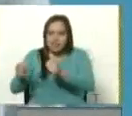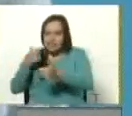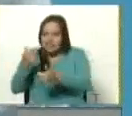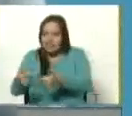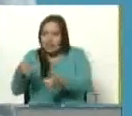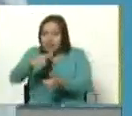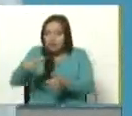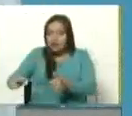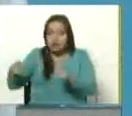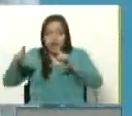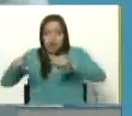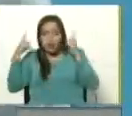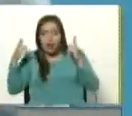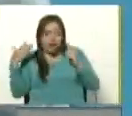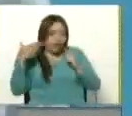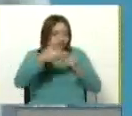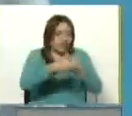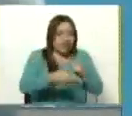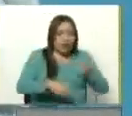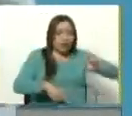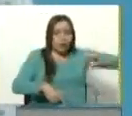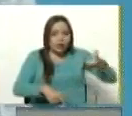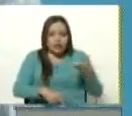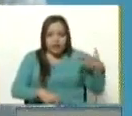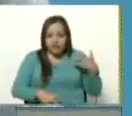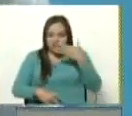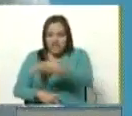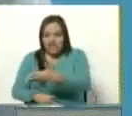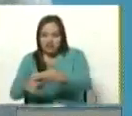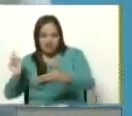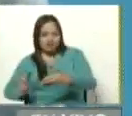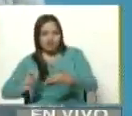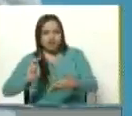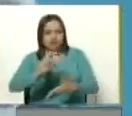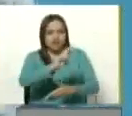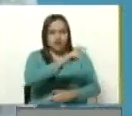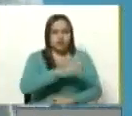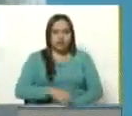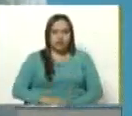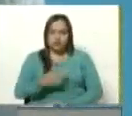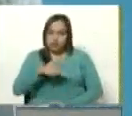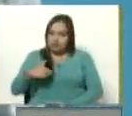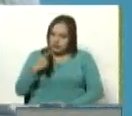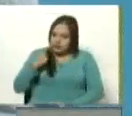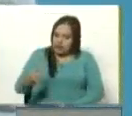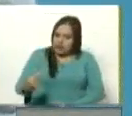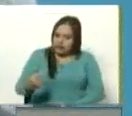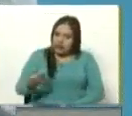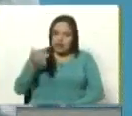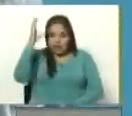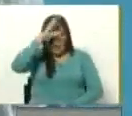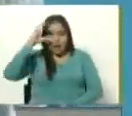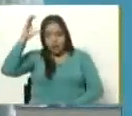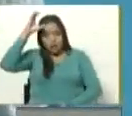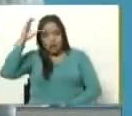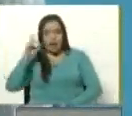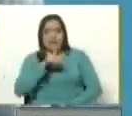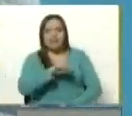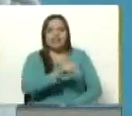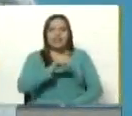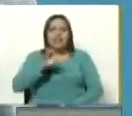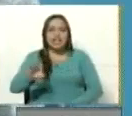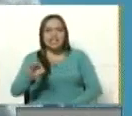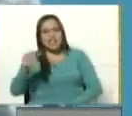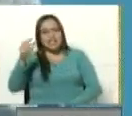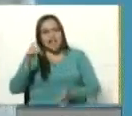gente de La Guaira, viene gente de Leguatire, viene gente de Guarena, va a subir, viene la gente caminando. Entonces uno decía, bueno, de Caricuado, de hecho, el 13 de abril y el